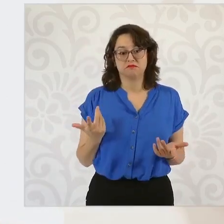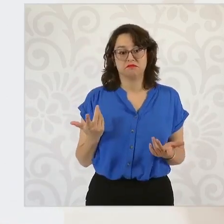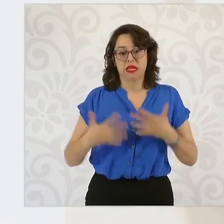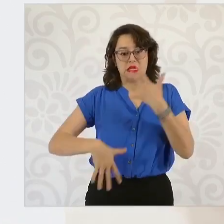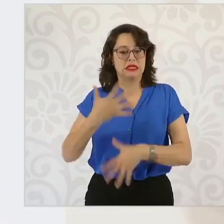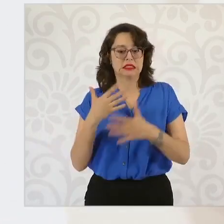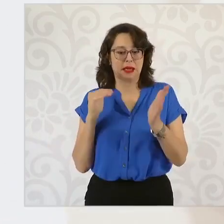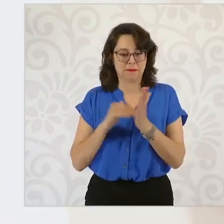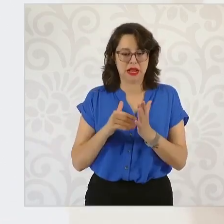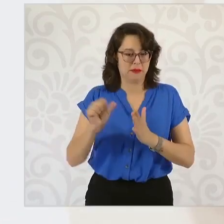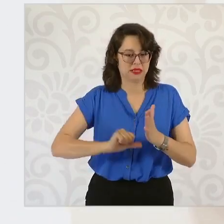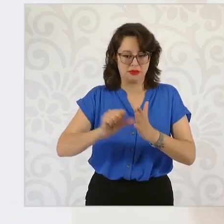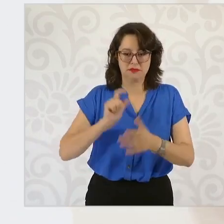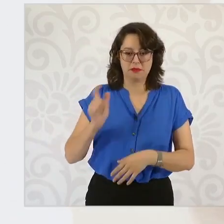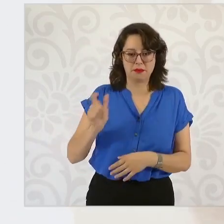15,000 pesos,